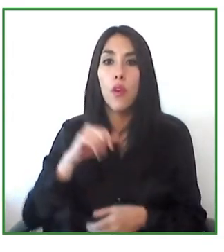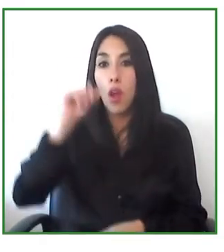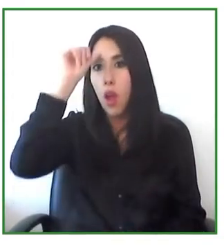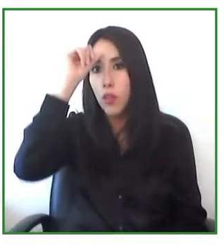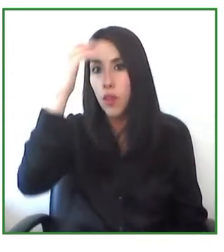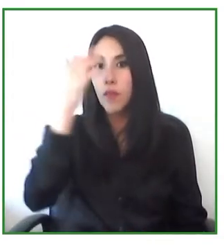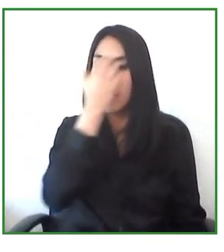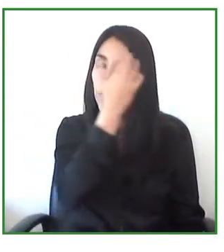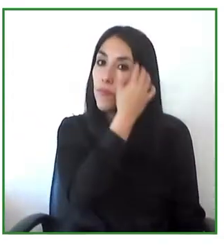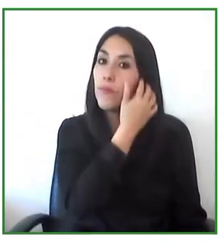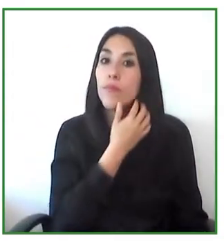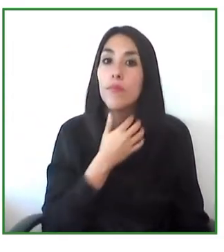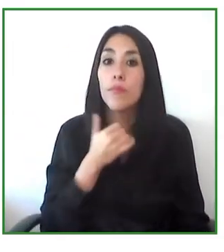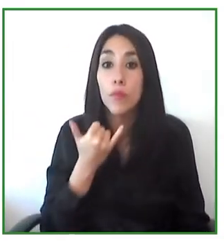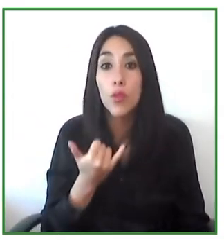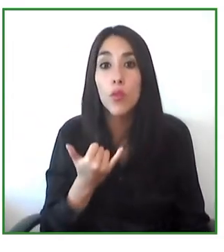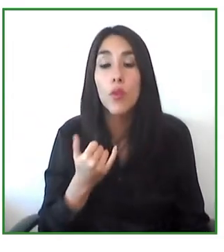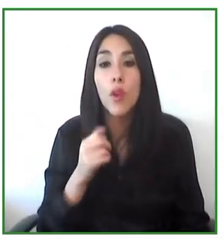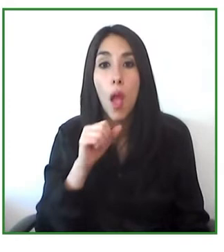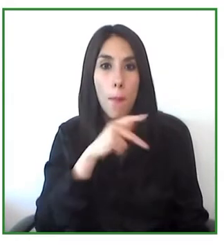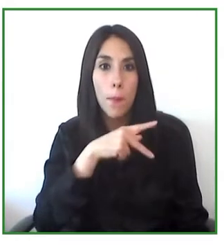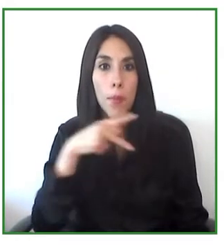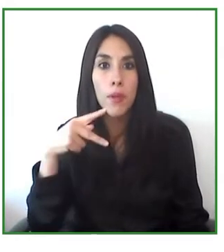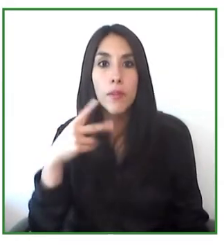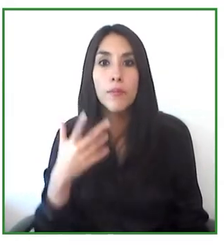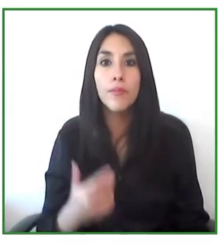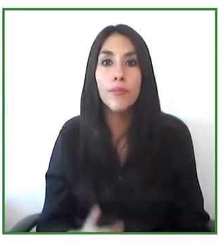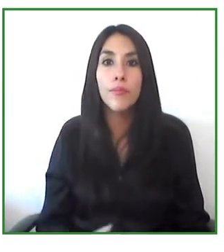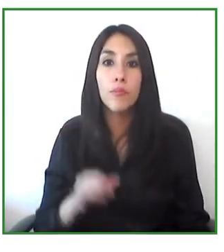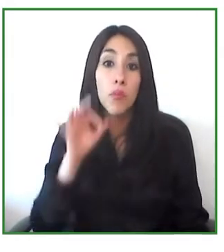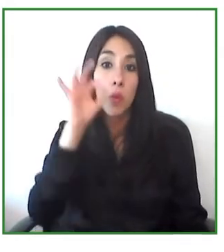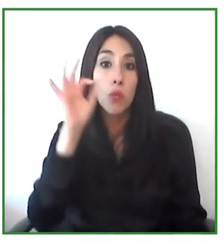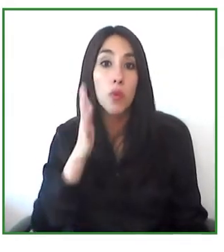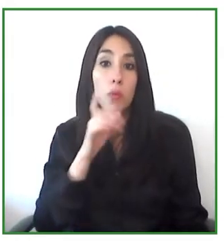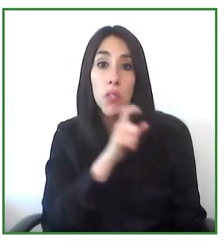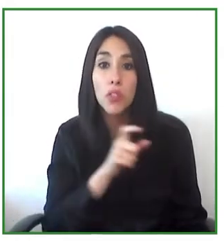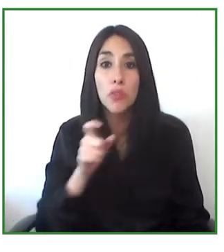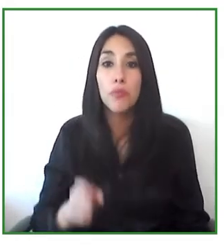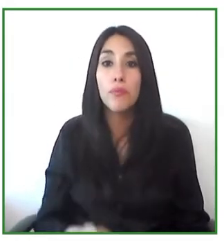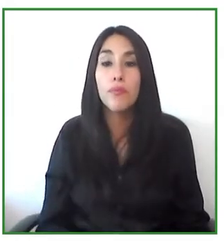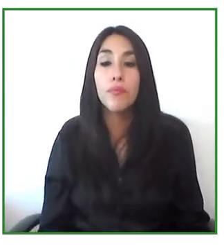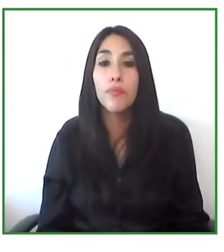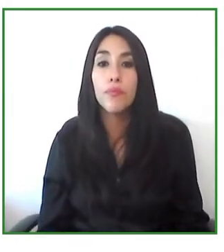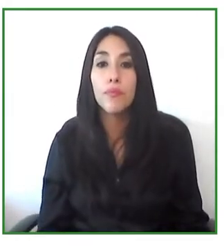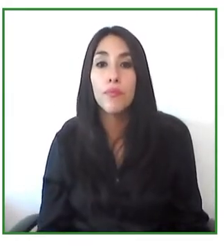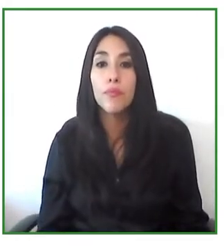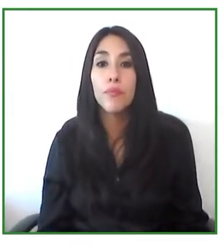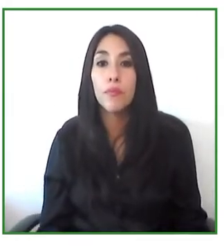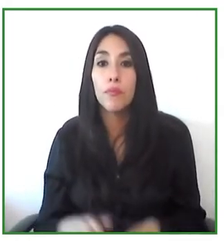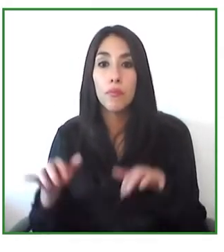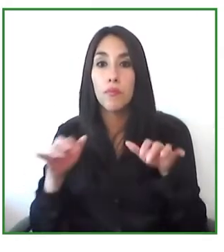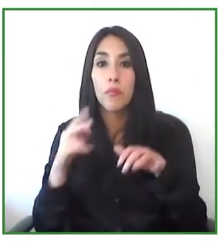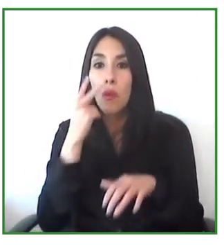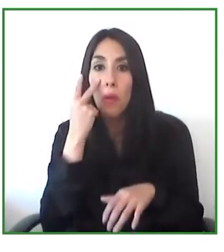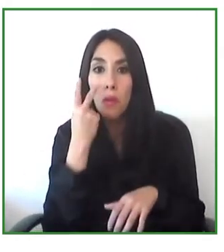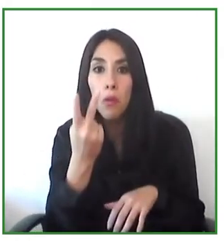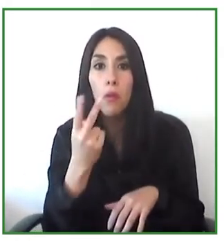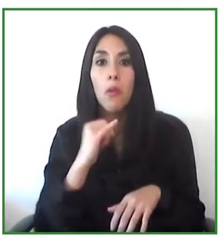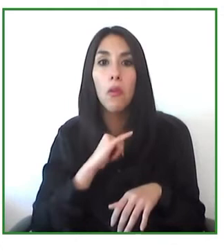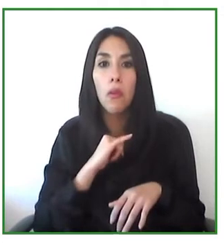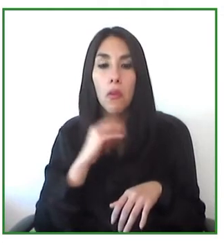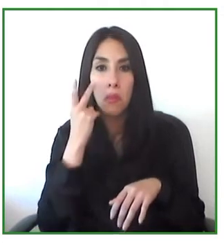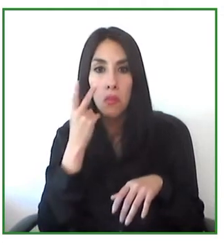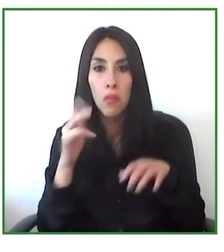los usuarios se han sentido más eficientes al uso de la computación, y el 80% de los